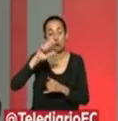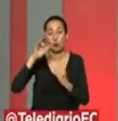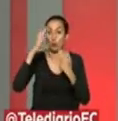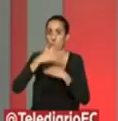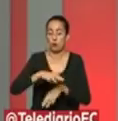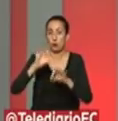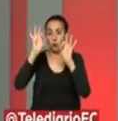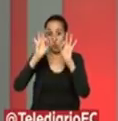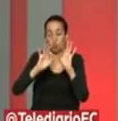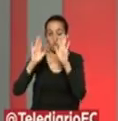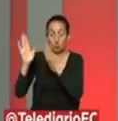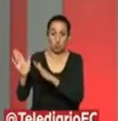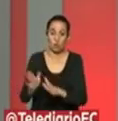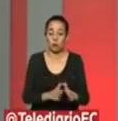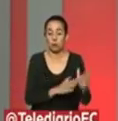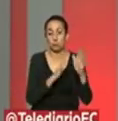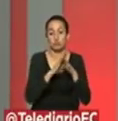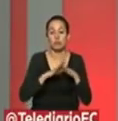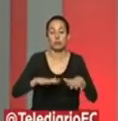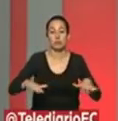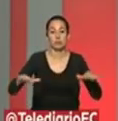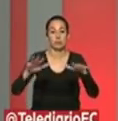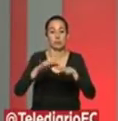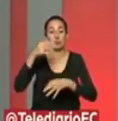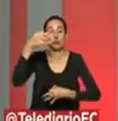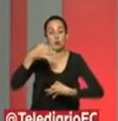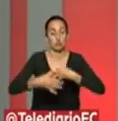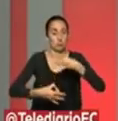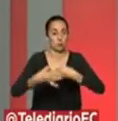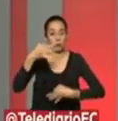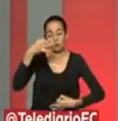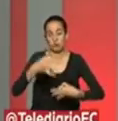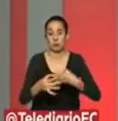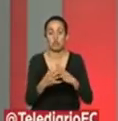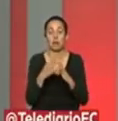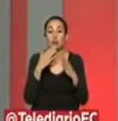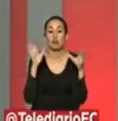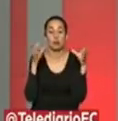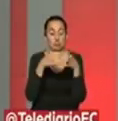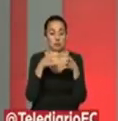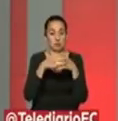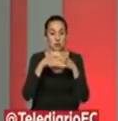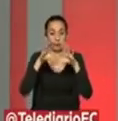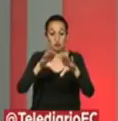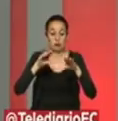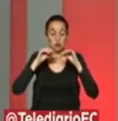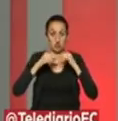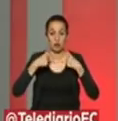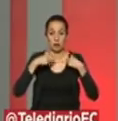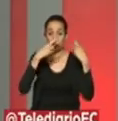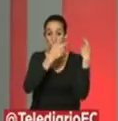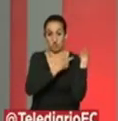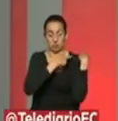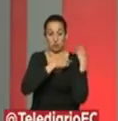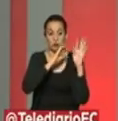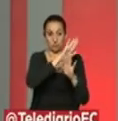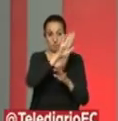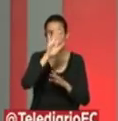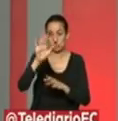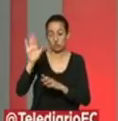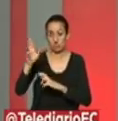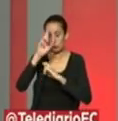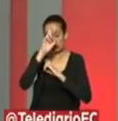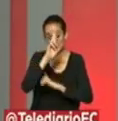arrancará en el plenario la sustanciación del juicio, que ya lo sustanció la Comisión de Fiscalización. Yo exhorto a que se respete el debido